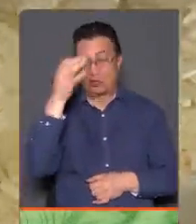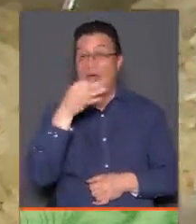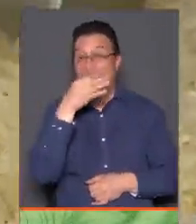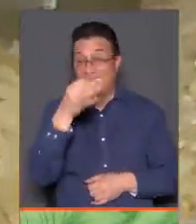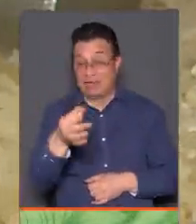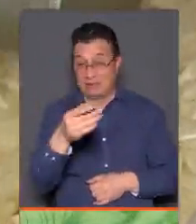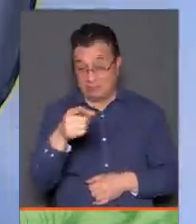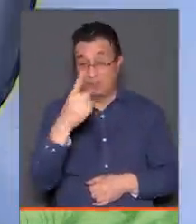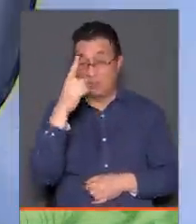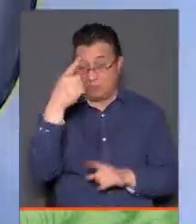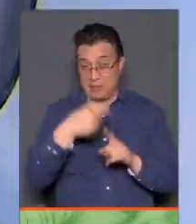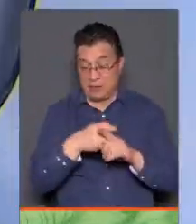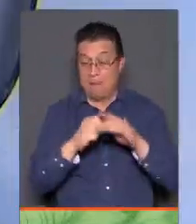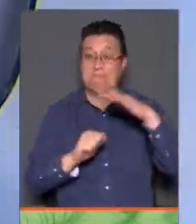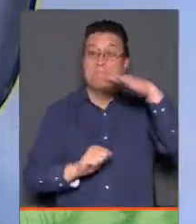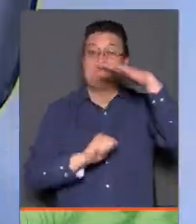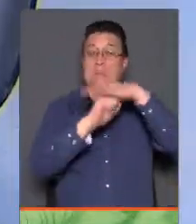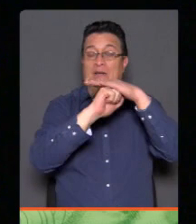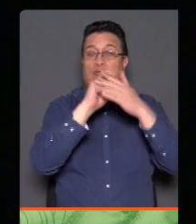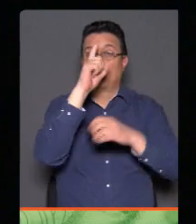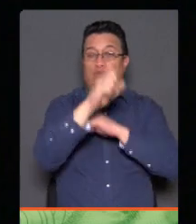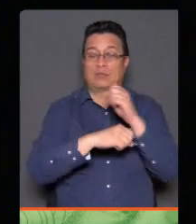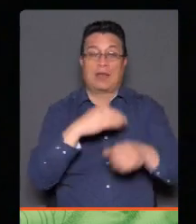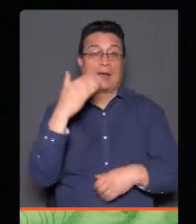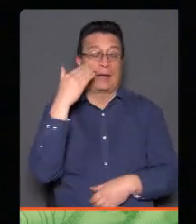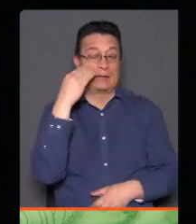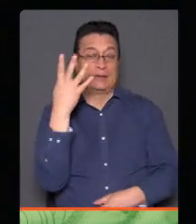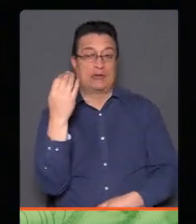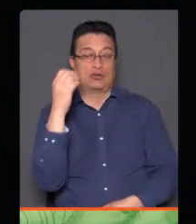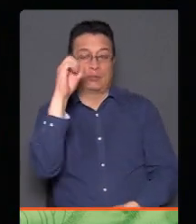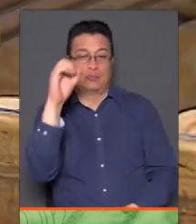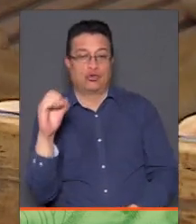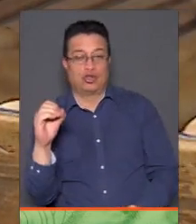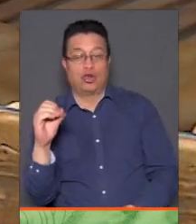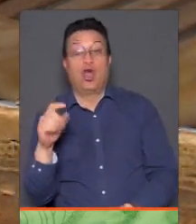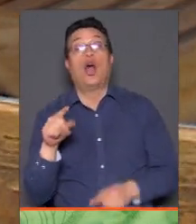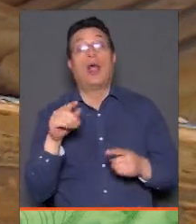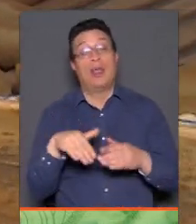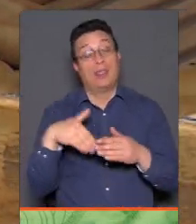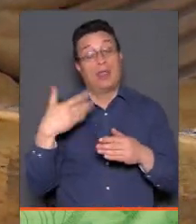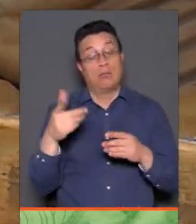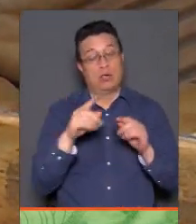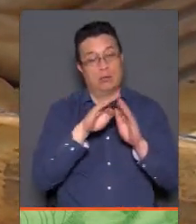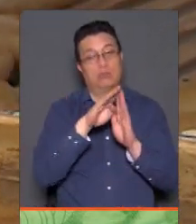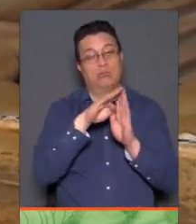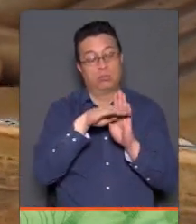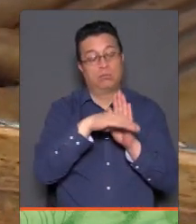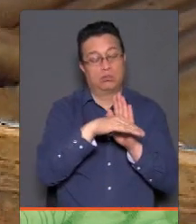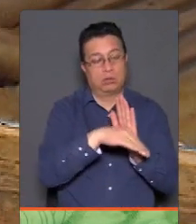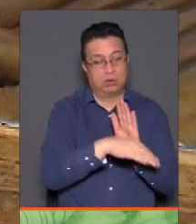se alcanzará el PIB anual cercano al 14%. Luego comenzaría a caer el costo de la vida.